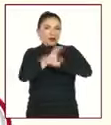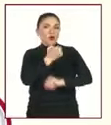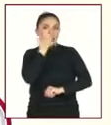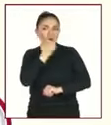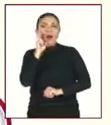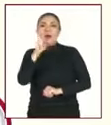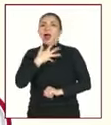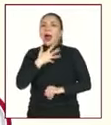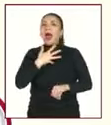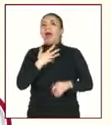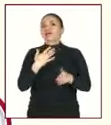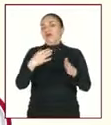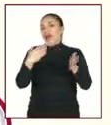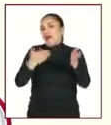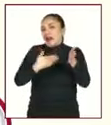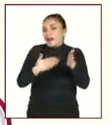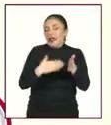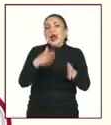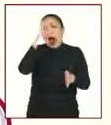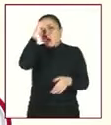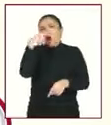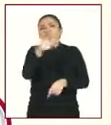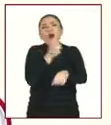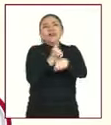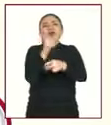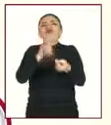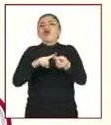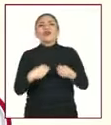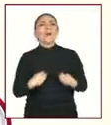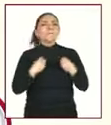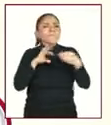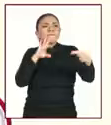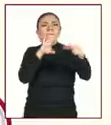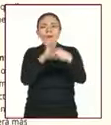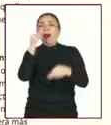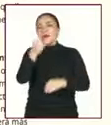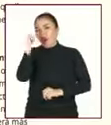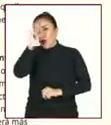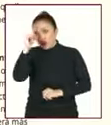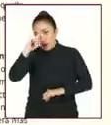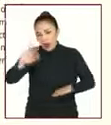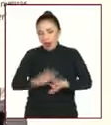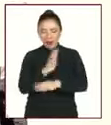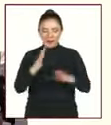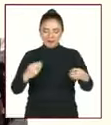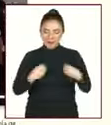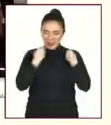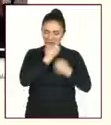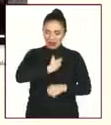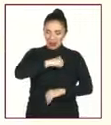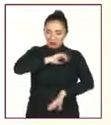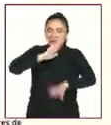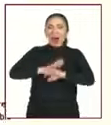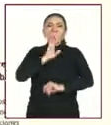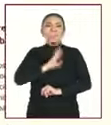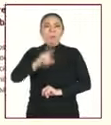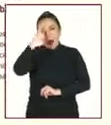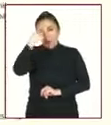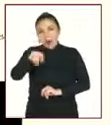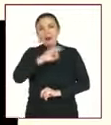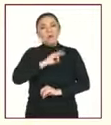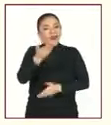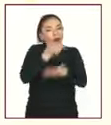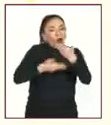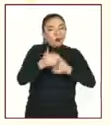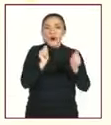recetas nutritivas acordes al estado en el que viven, así como diversos consejos para promover estilos de vida saludables, ideales para compartir con